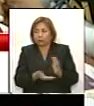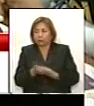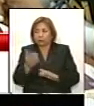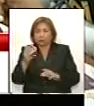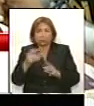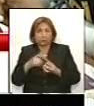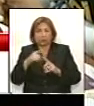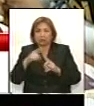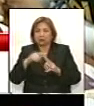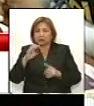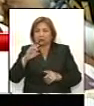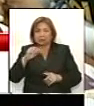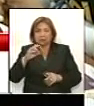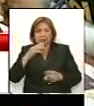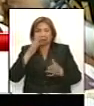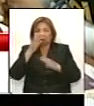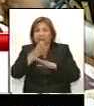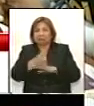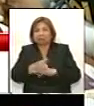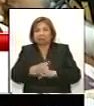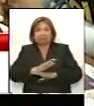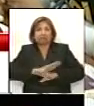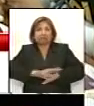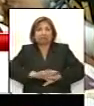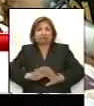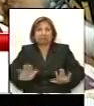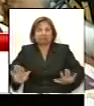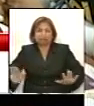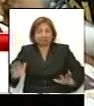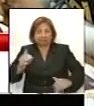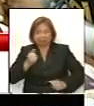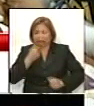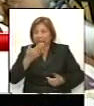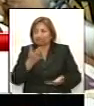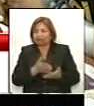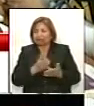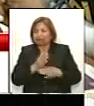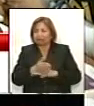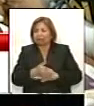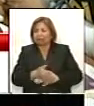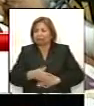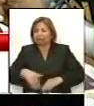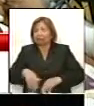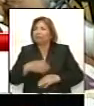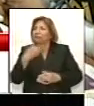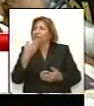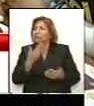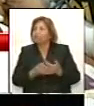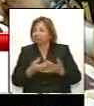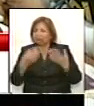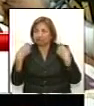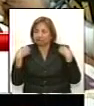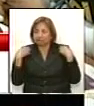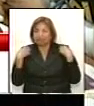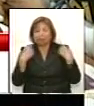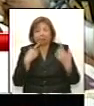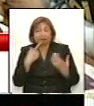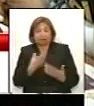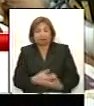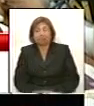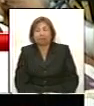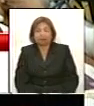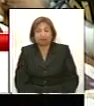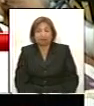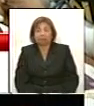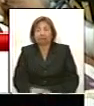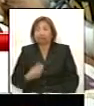tecnología, y no pasó de la puerta de la Avenida España. O sea, eso fue lo que pasó. Entonces, ella llegó al despacho luego de eso, y